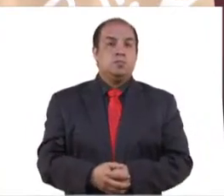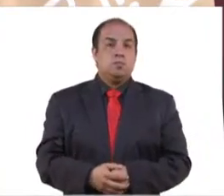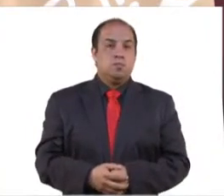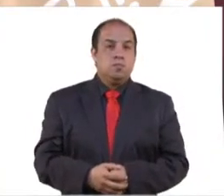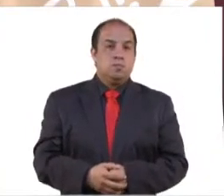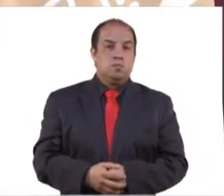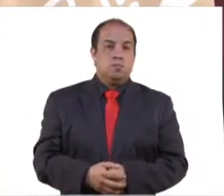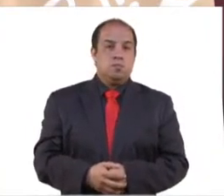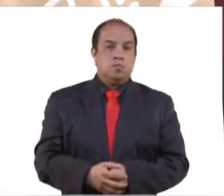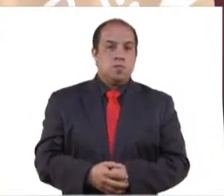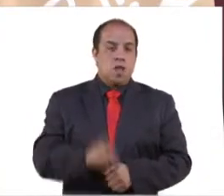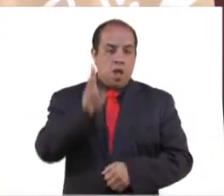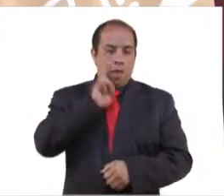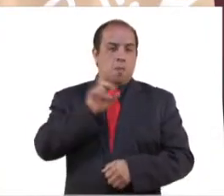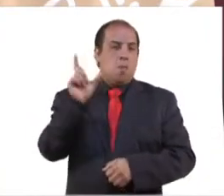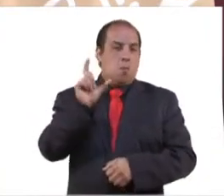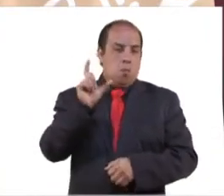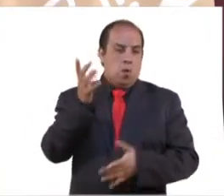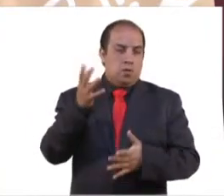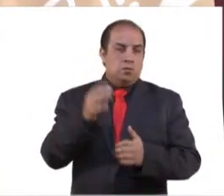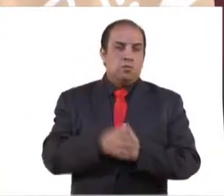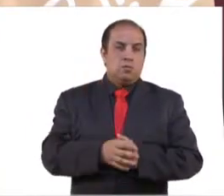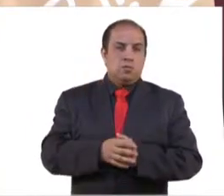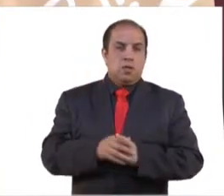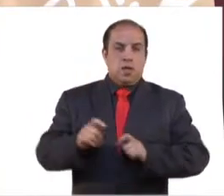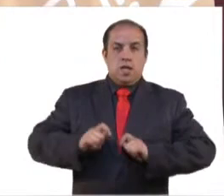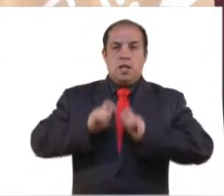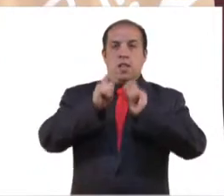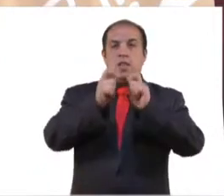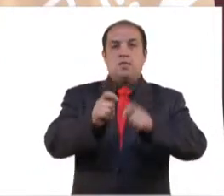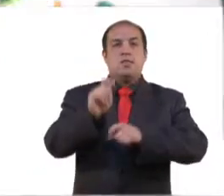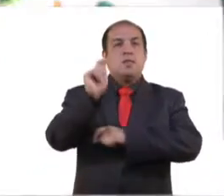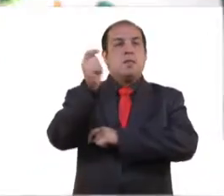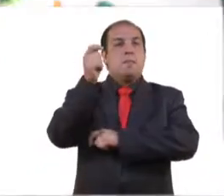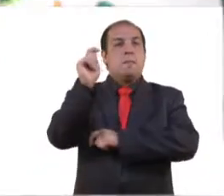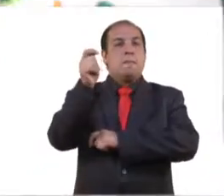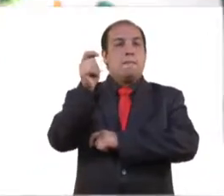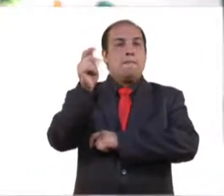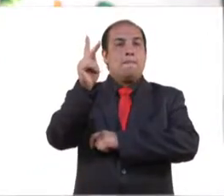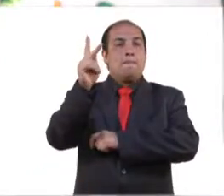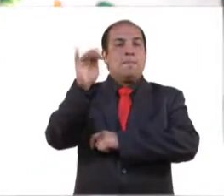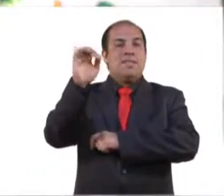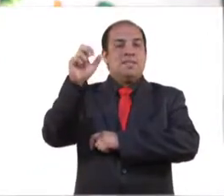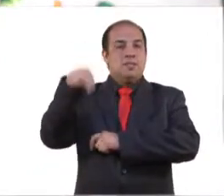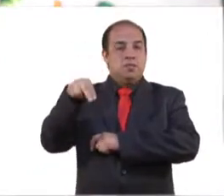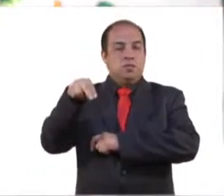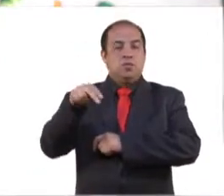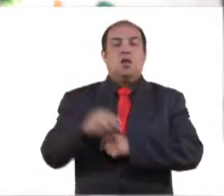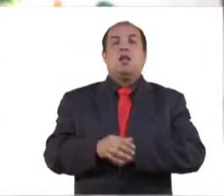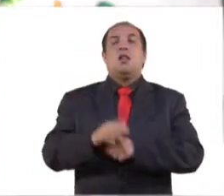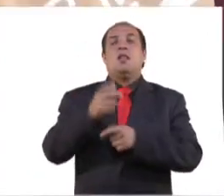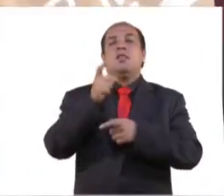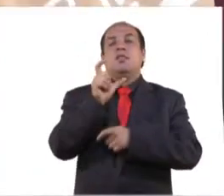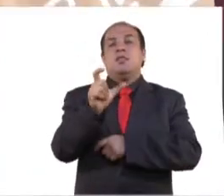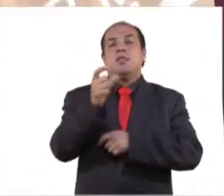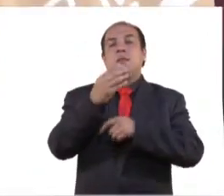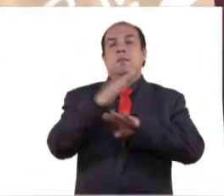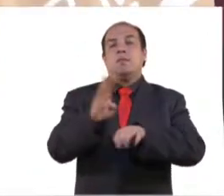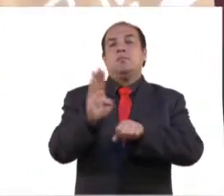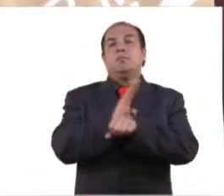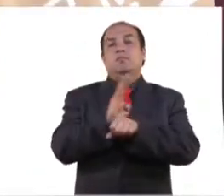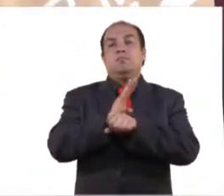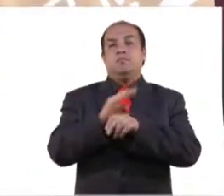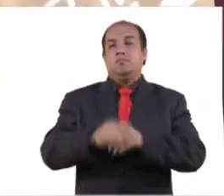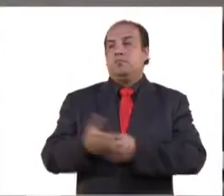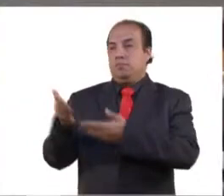a ver ahora qué nos dice Ariadna, puedan recibir su pensión en la tarjeta del Banco de Bienestar. Entonces, Ariadna, por